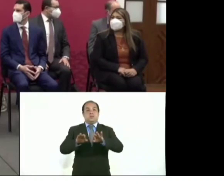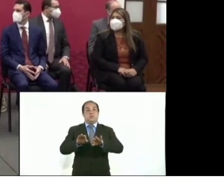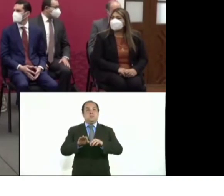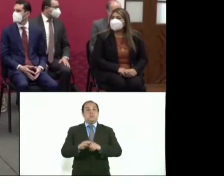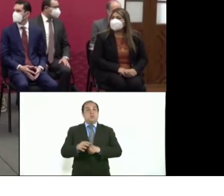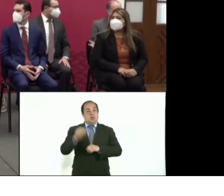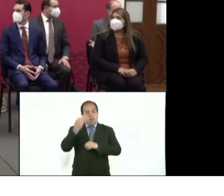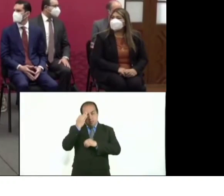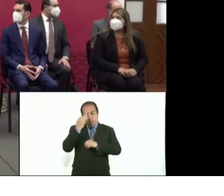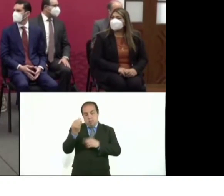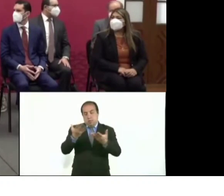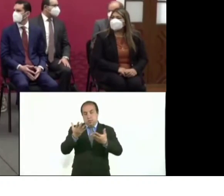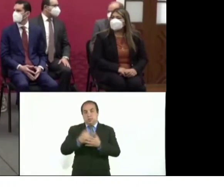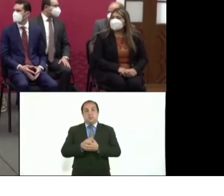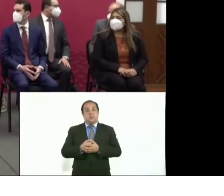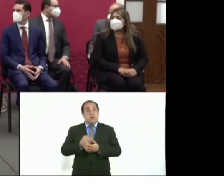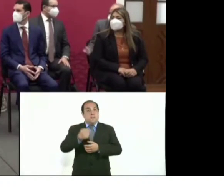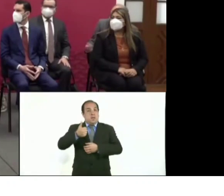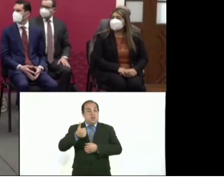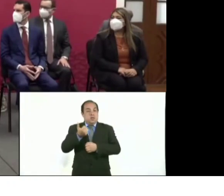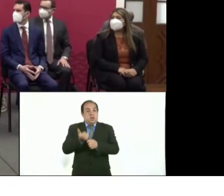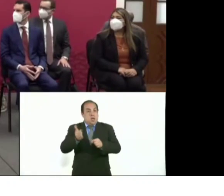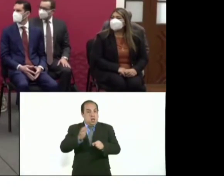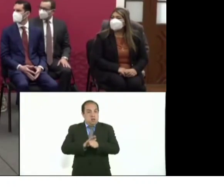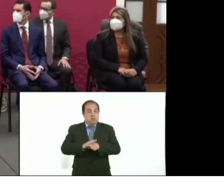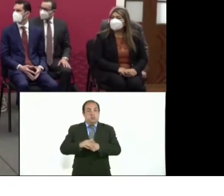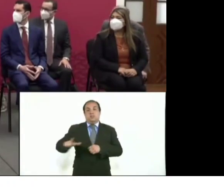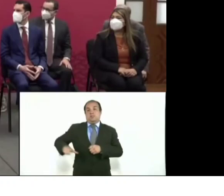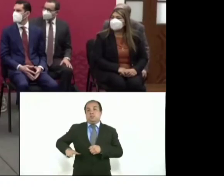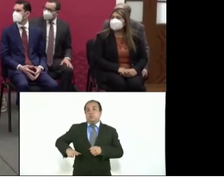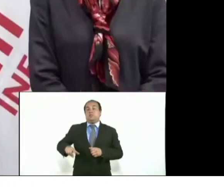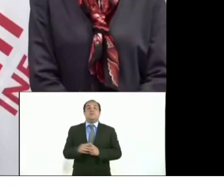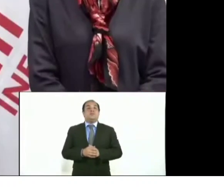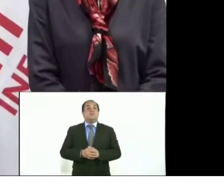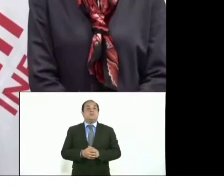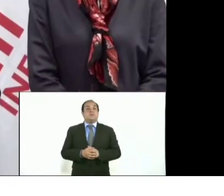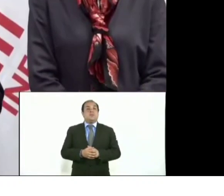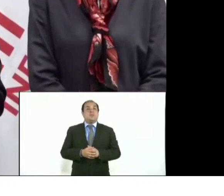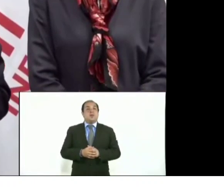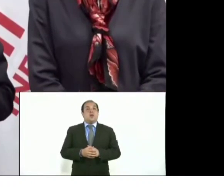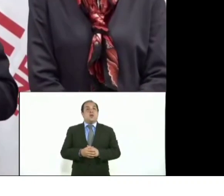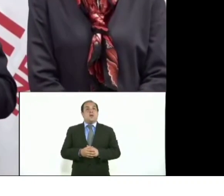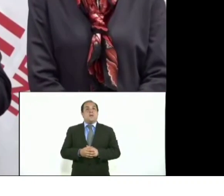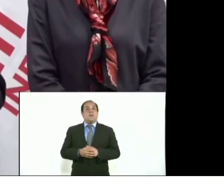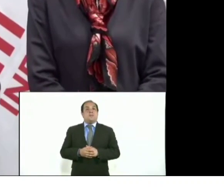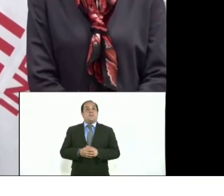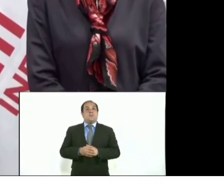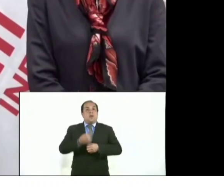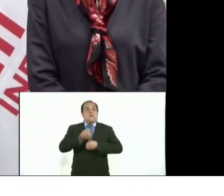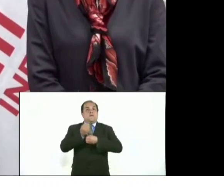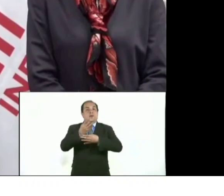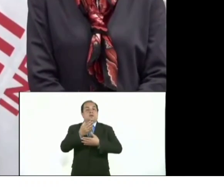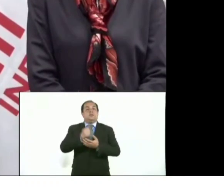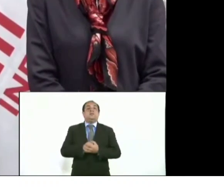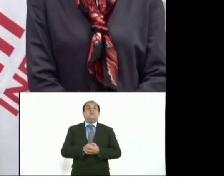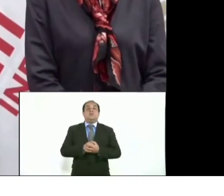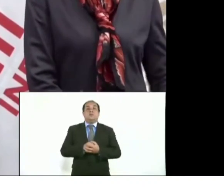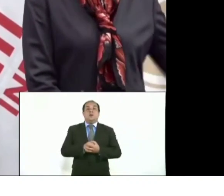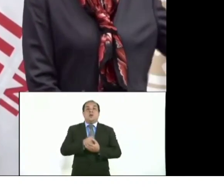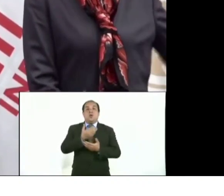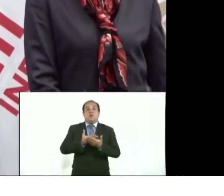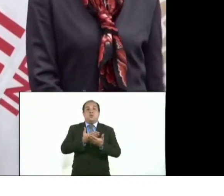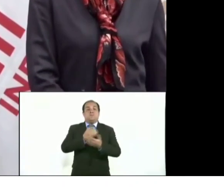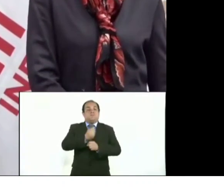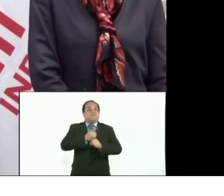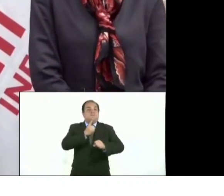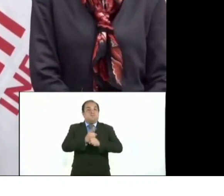haciendo, como lo decíamos, desde el principio de la administración, y es para ofrecer opciones de vivienda adecuada y asequible a los habitantes de la